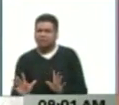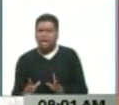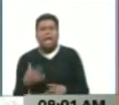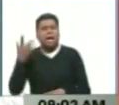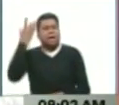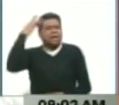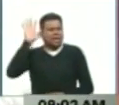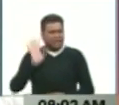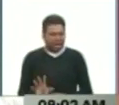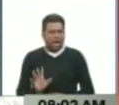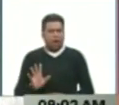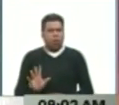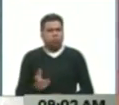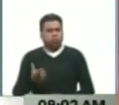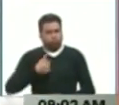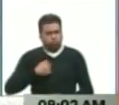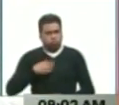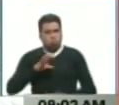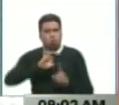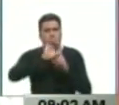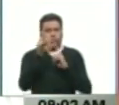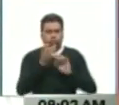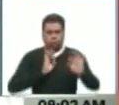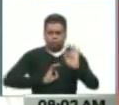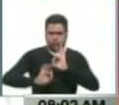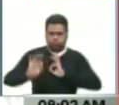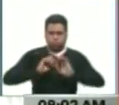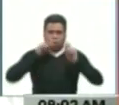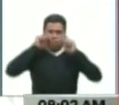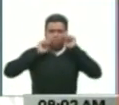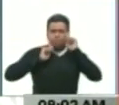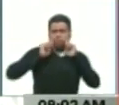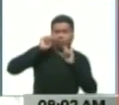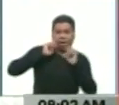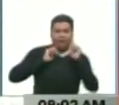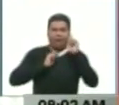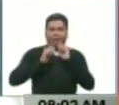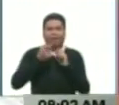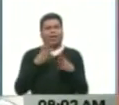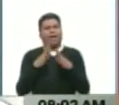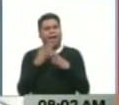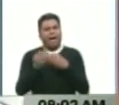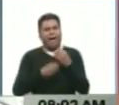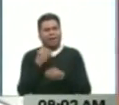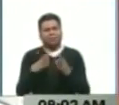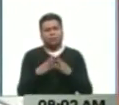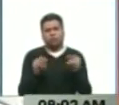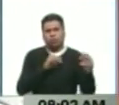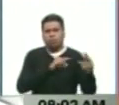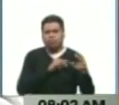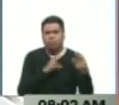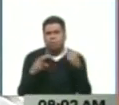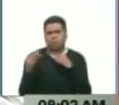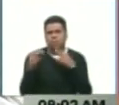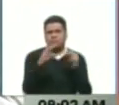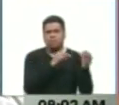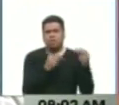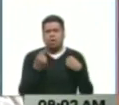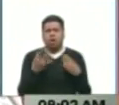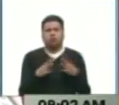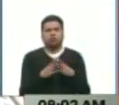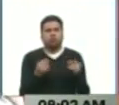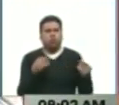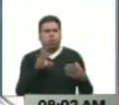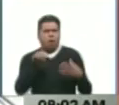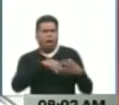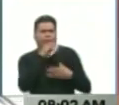la cultura siguen siendo, ahorita lo decía Foucault, el espacio donde se debaten las almas. El capitalismo necesita no